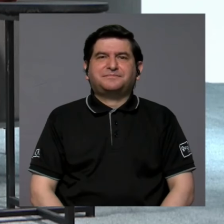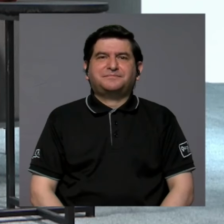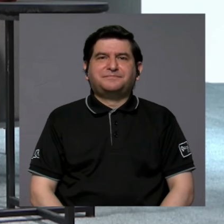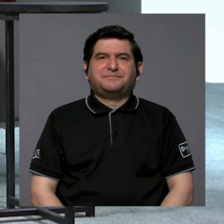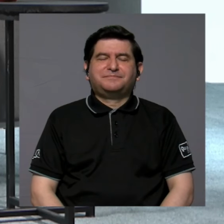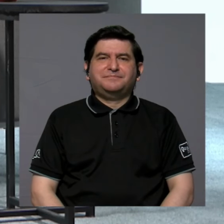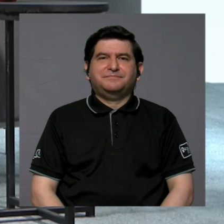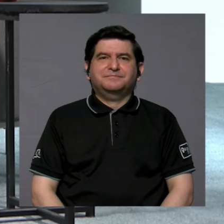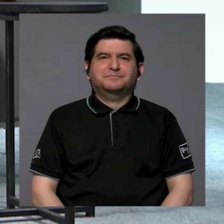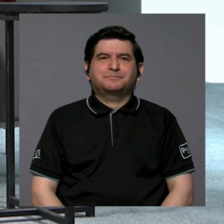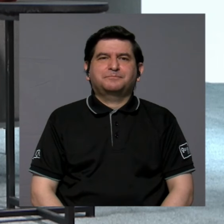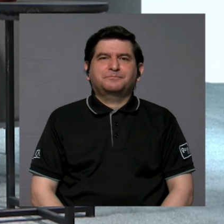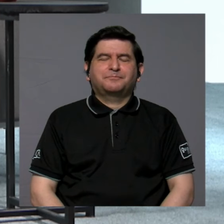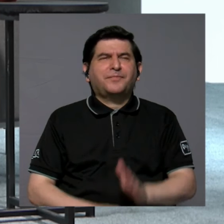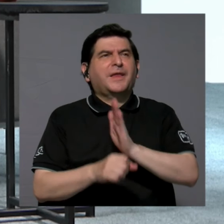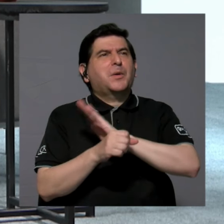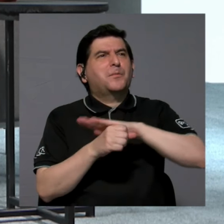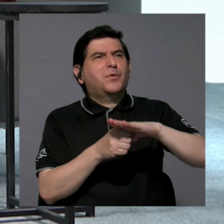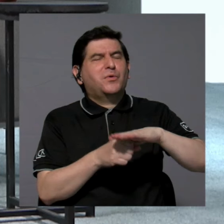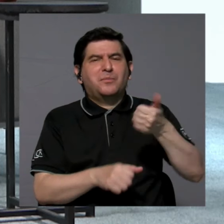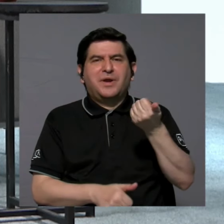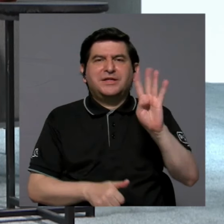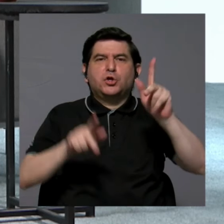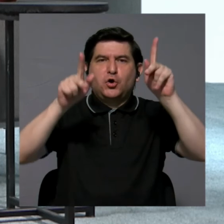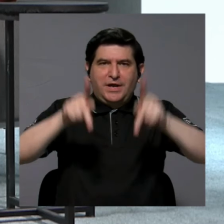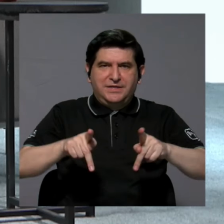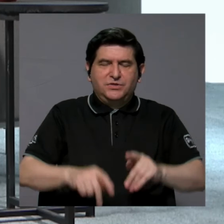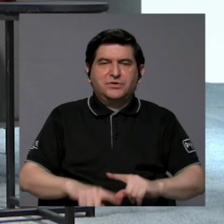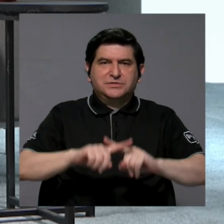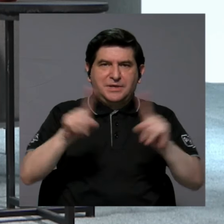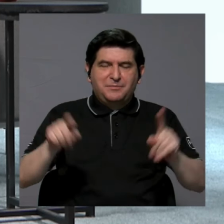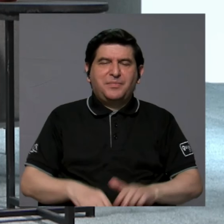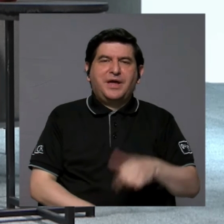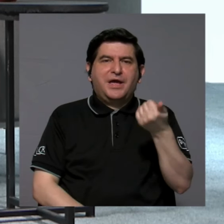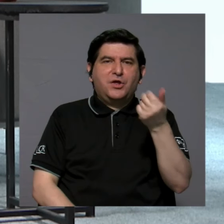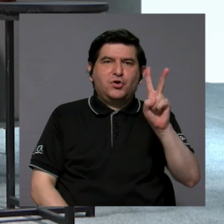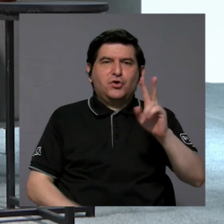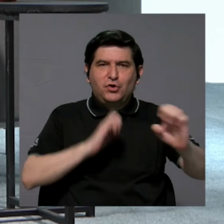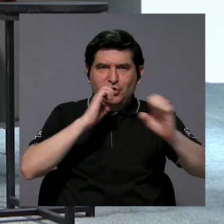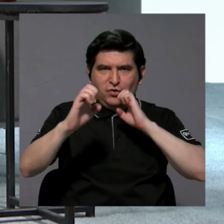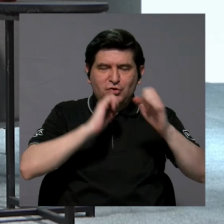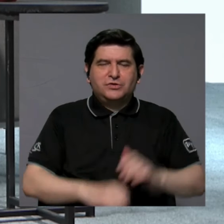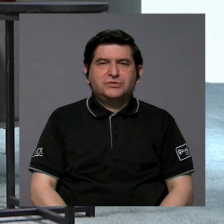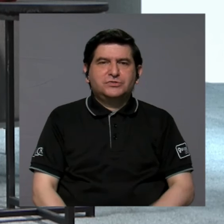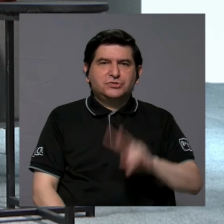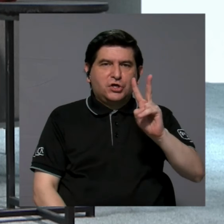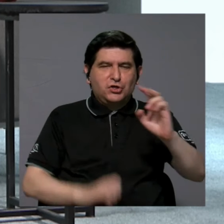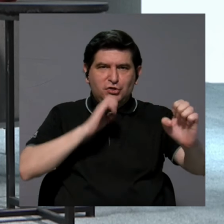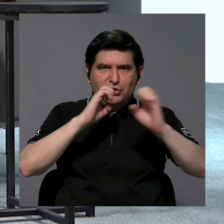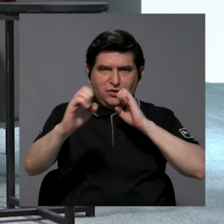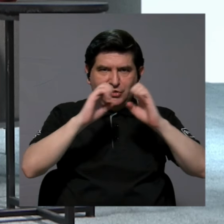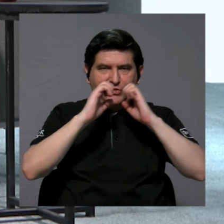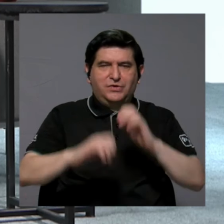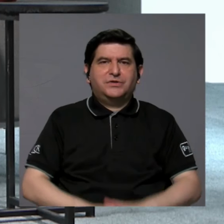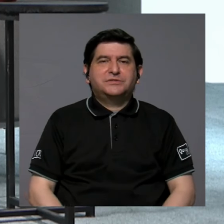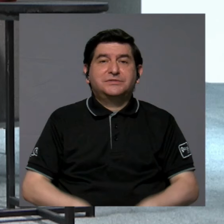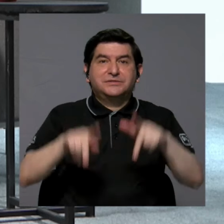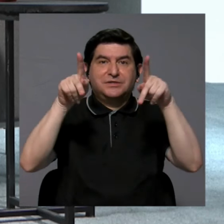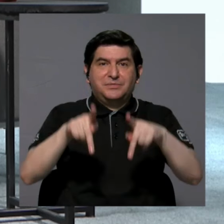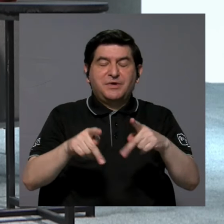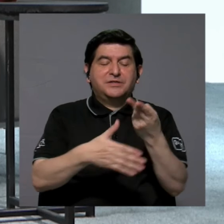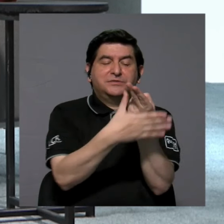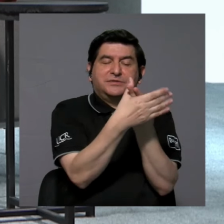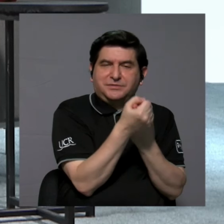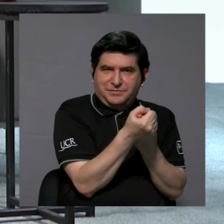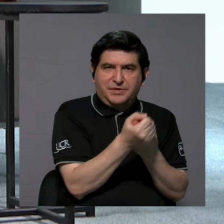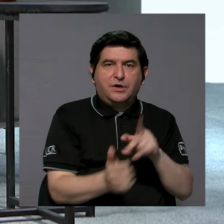Entonces, en total fueron 14 personas, pero hicimos 12 entrevistas porque 2 de las entrevistas eran